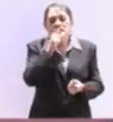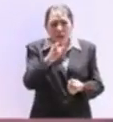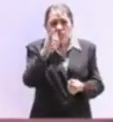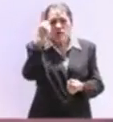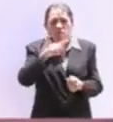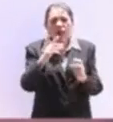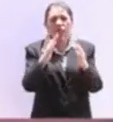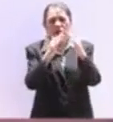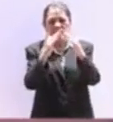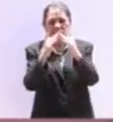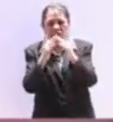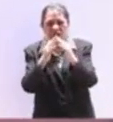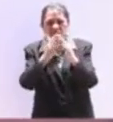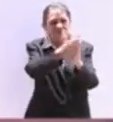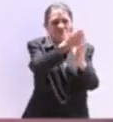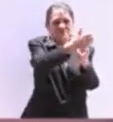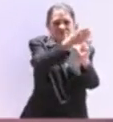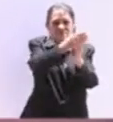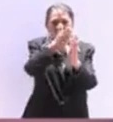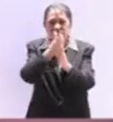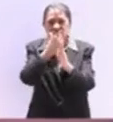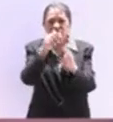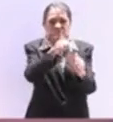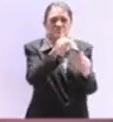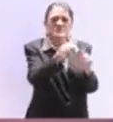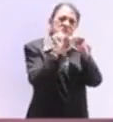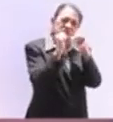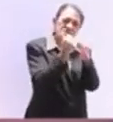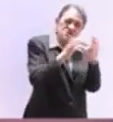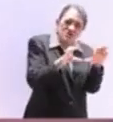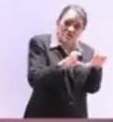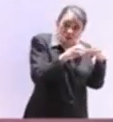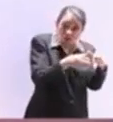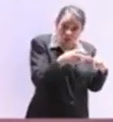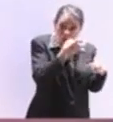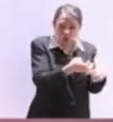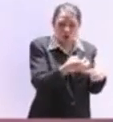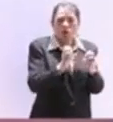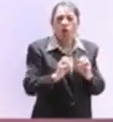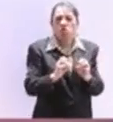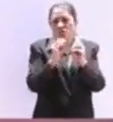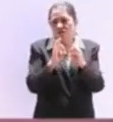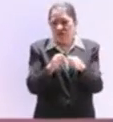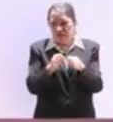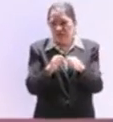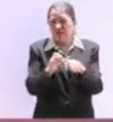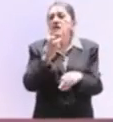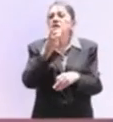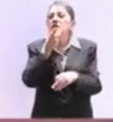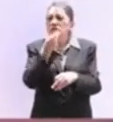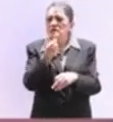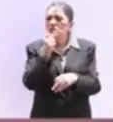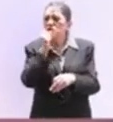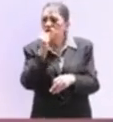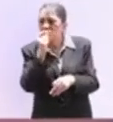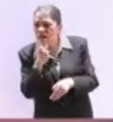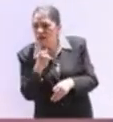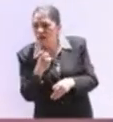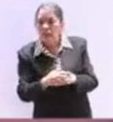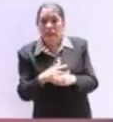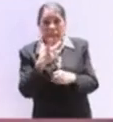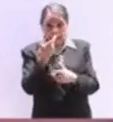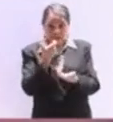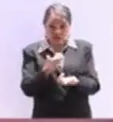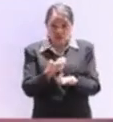vivienda nueva, como reiteradamente se los manifestamos. Y decir también que estos